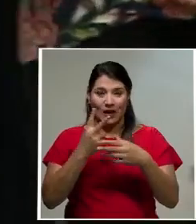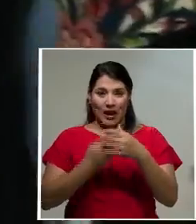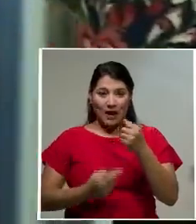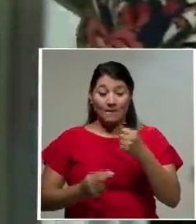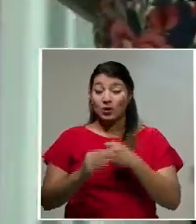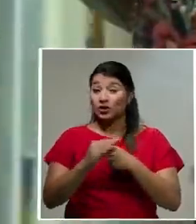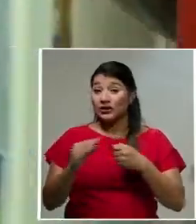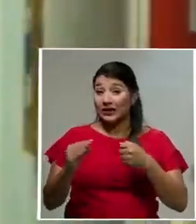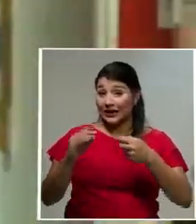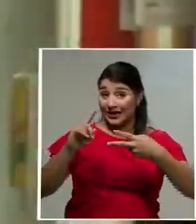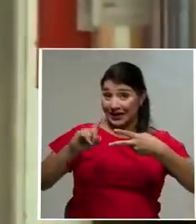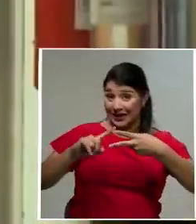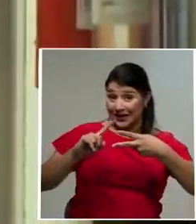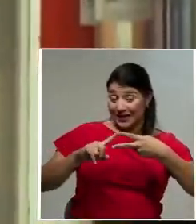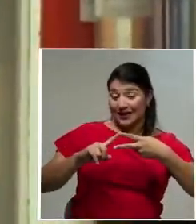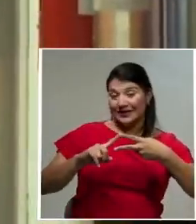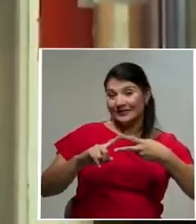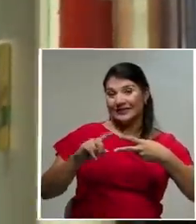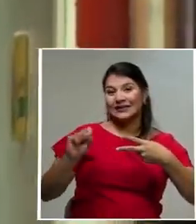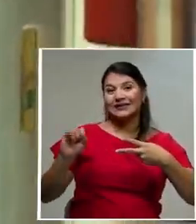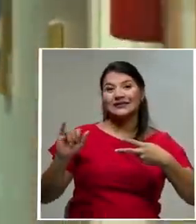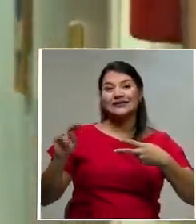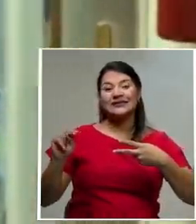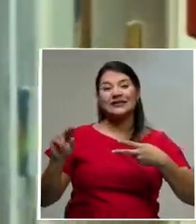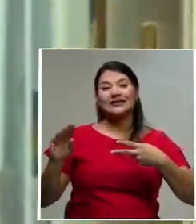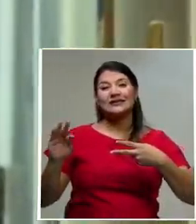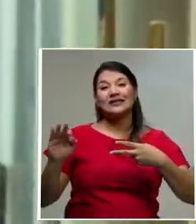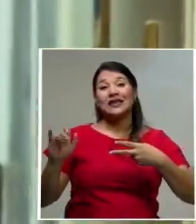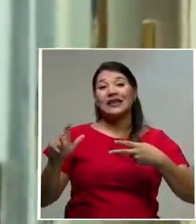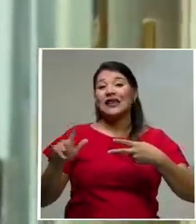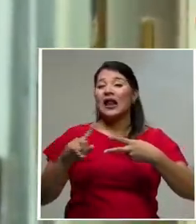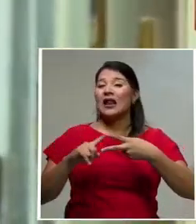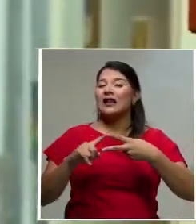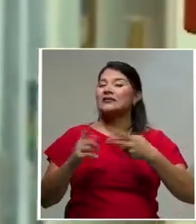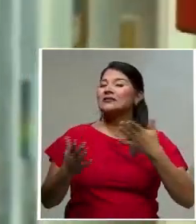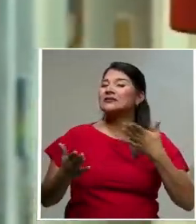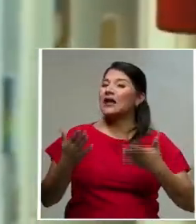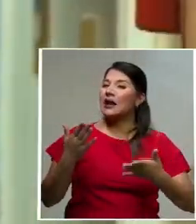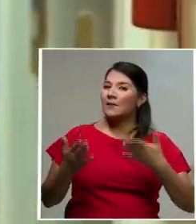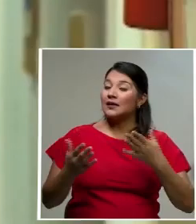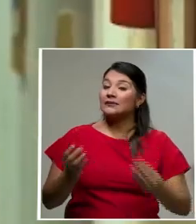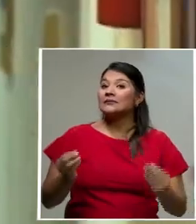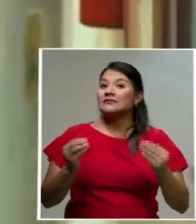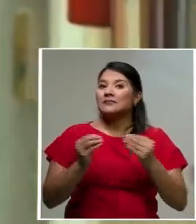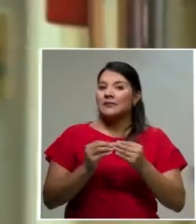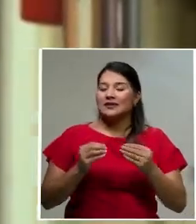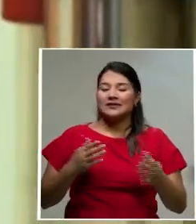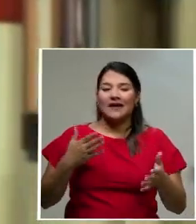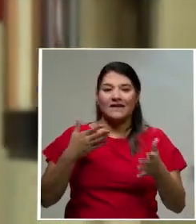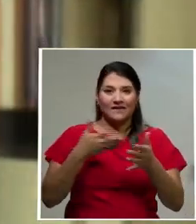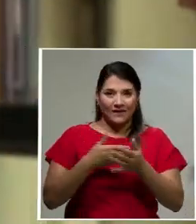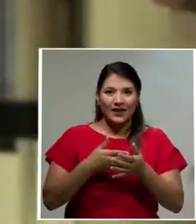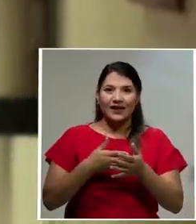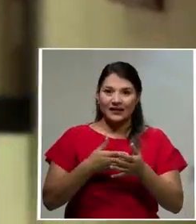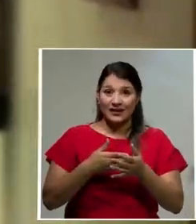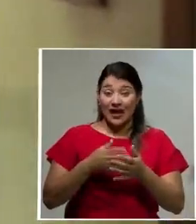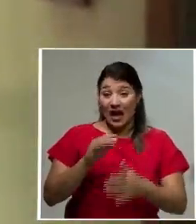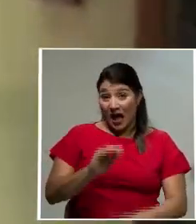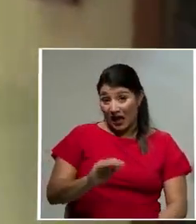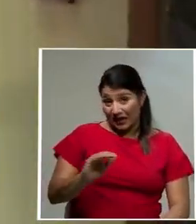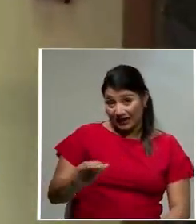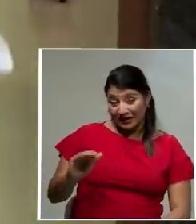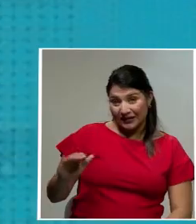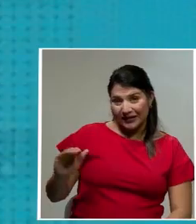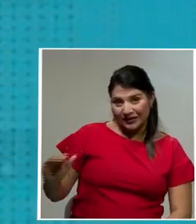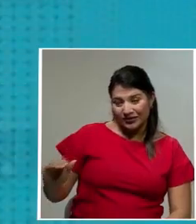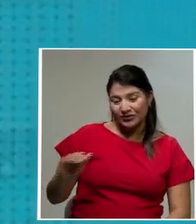el primero, el virus respiratorio sincitial, probablemente es el que más afecta a la población pediátrica